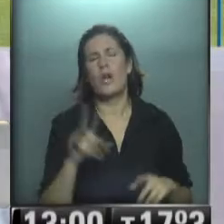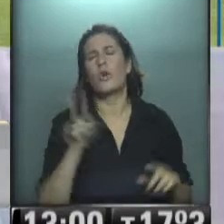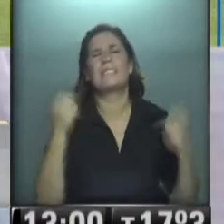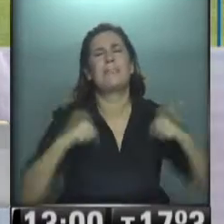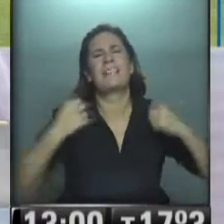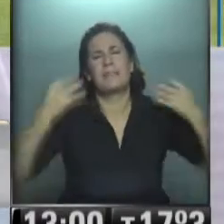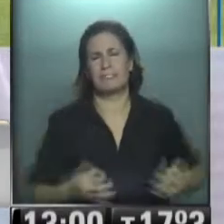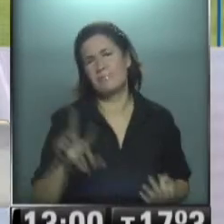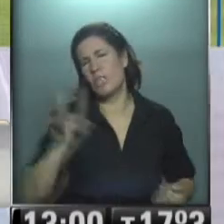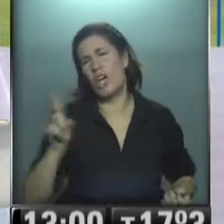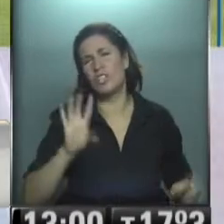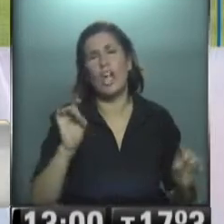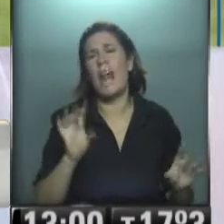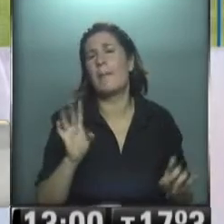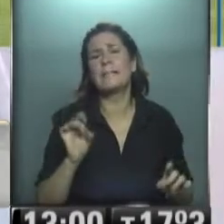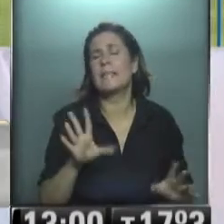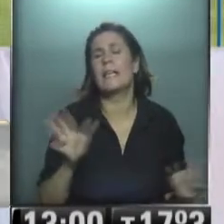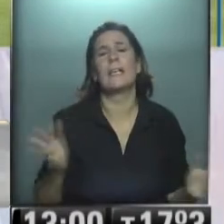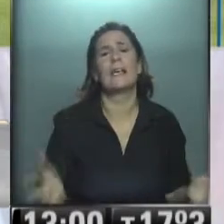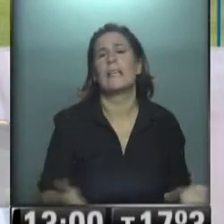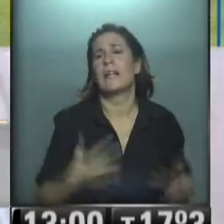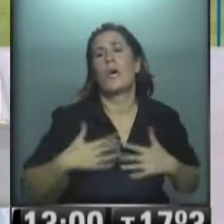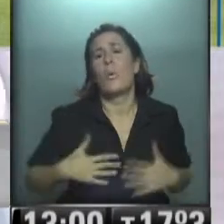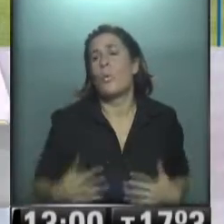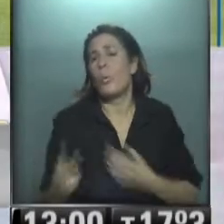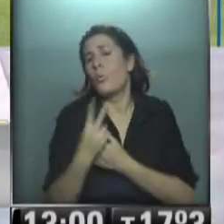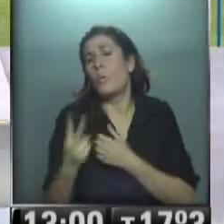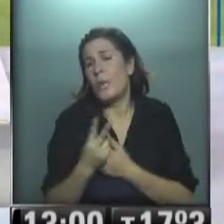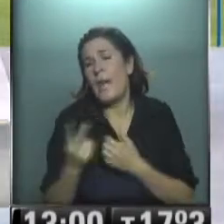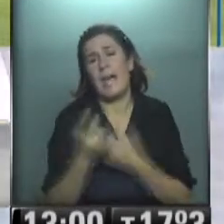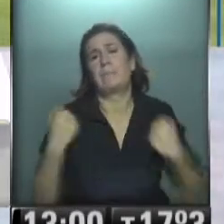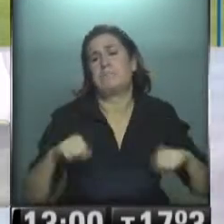entrenamiento porque fue un trabajo absolutamente regenerativo.